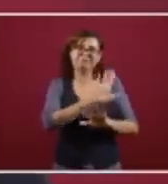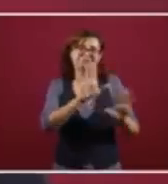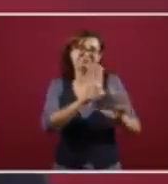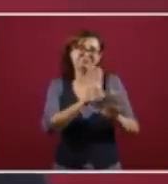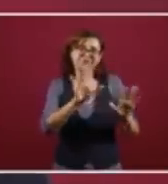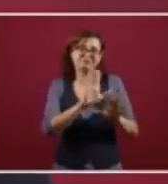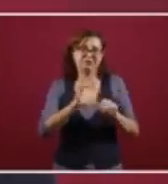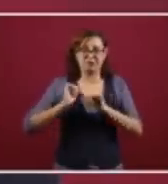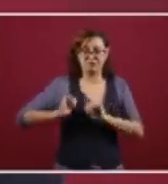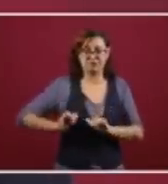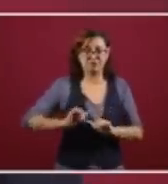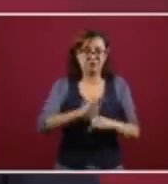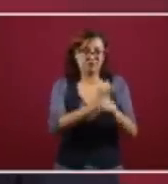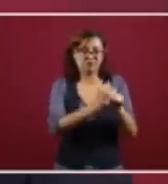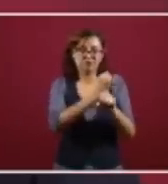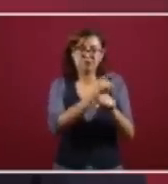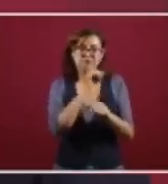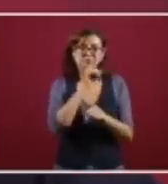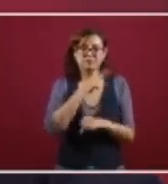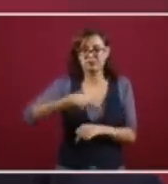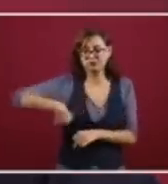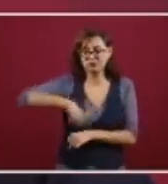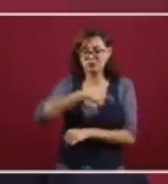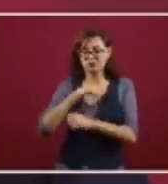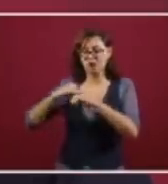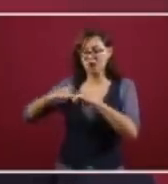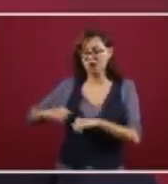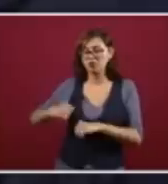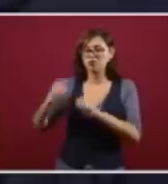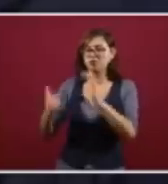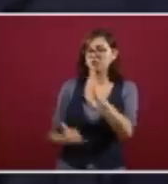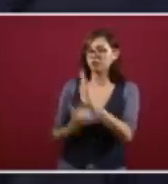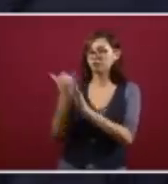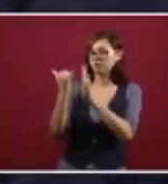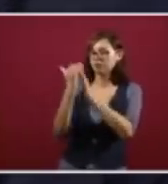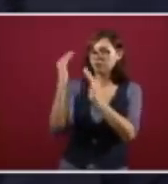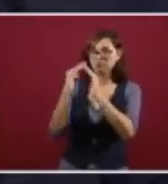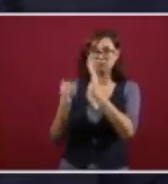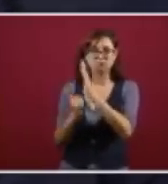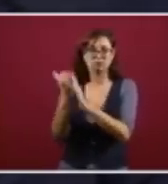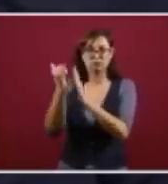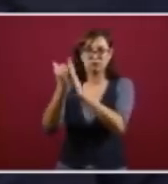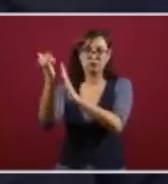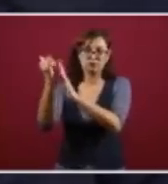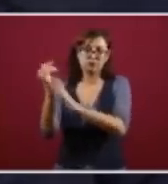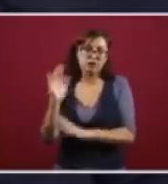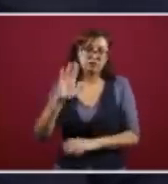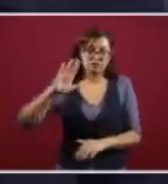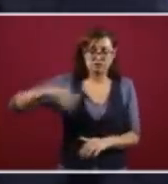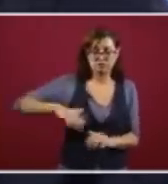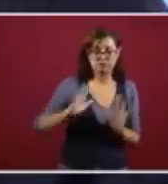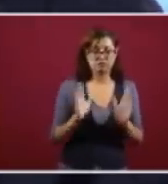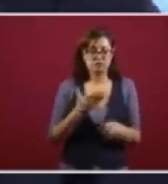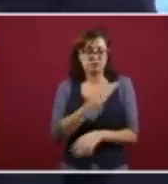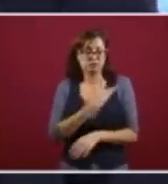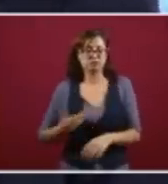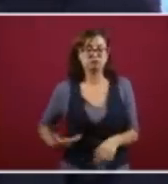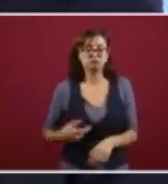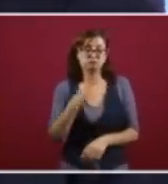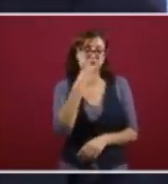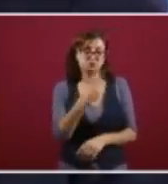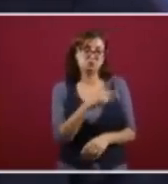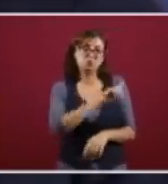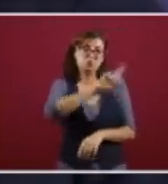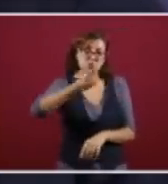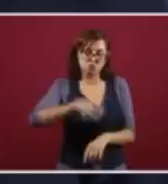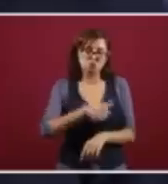reconstrucción. Creo que, como ya dijo el presidente, pues habrá una información sobre los procesos que se llevan,